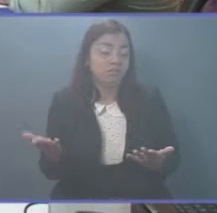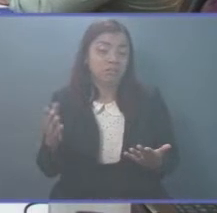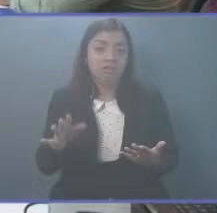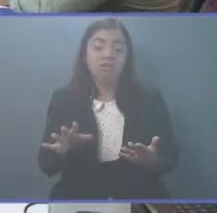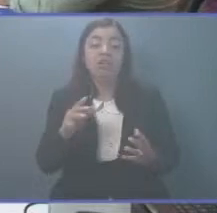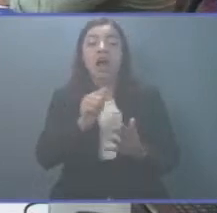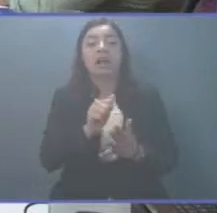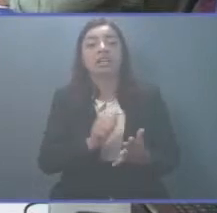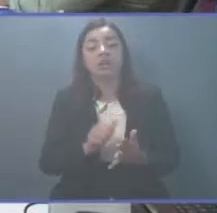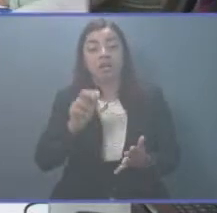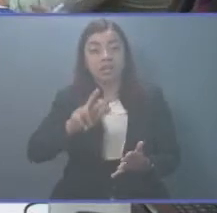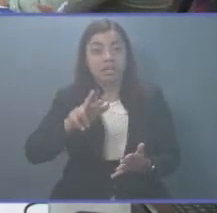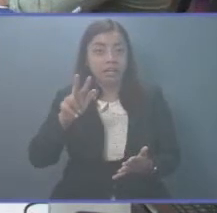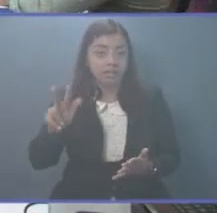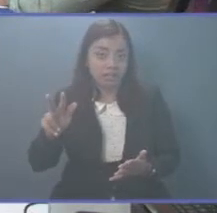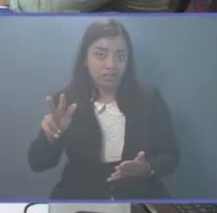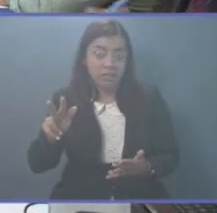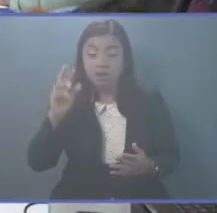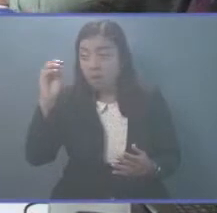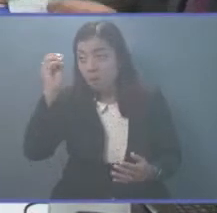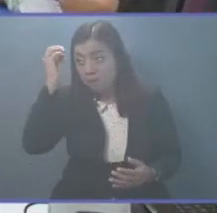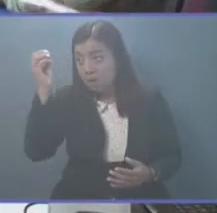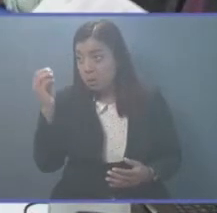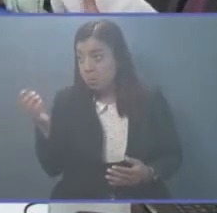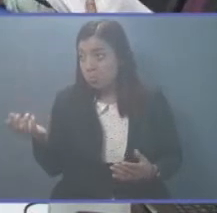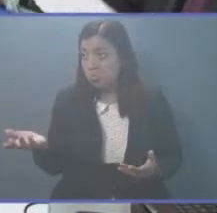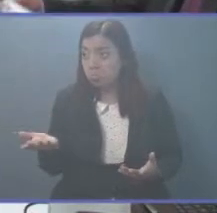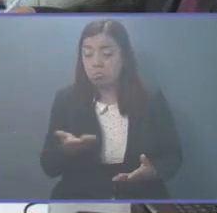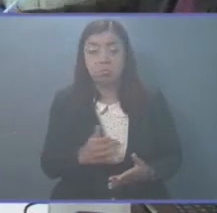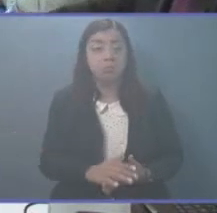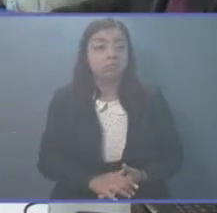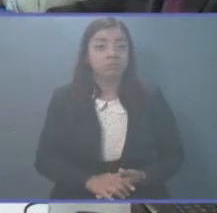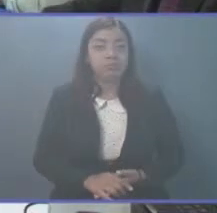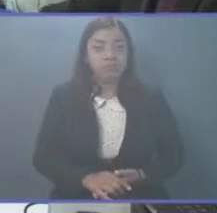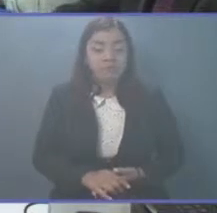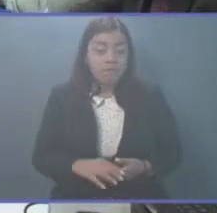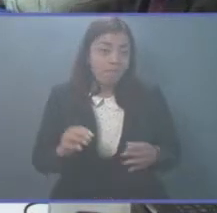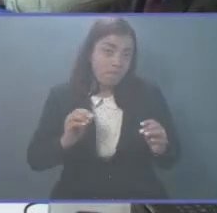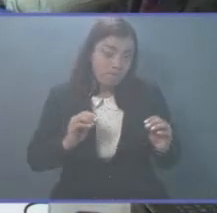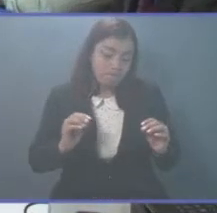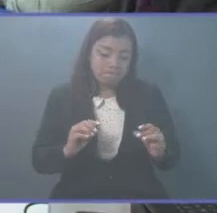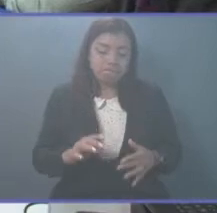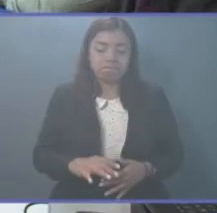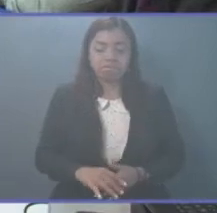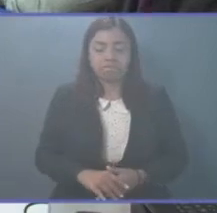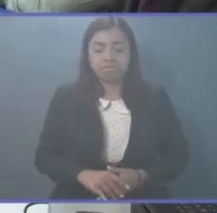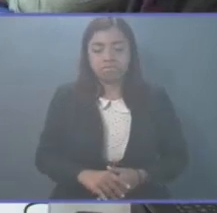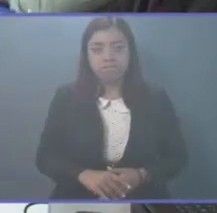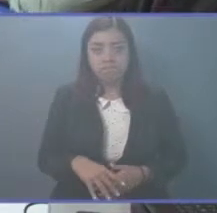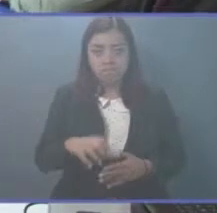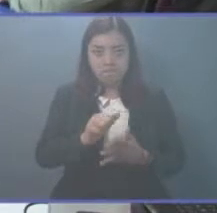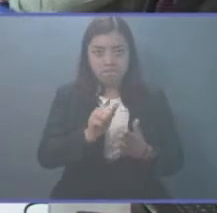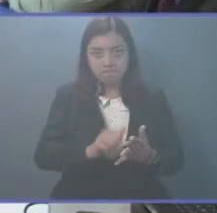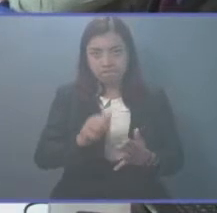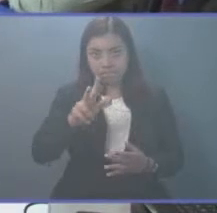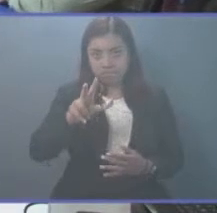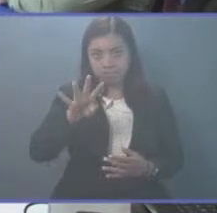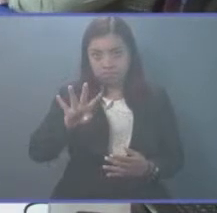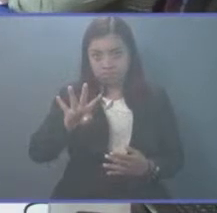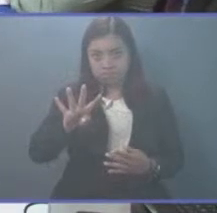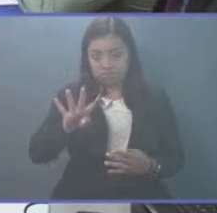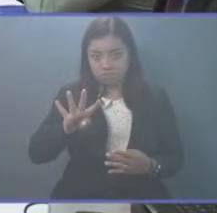artículo 33. ¿Observaciones? No las hay. Artículo